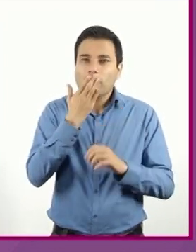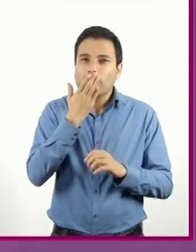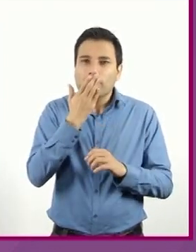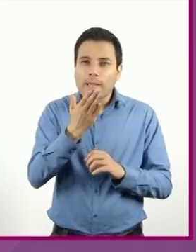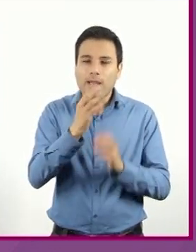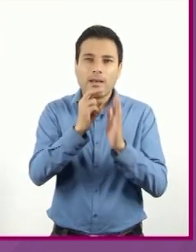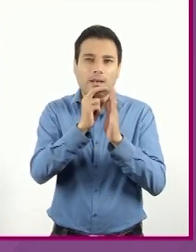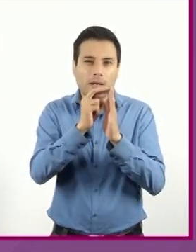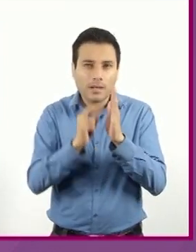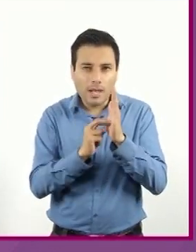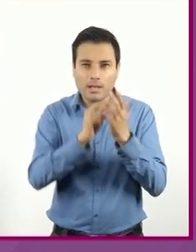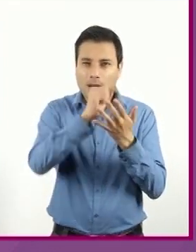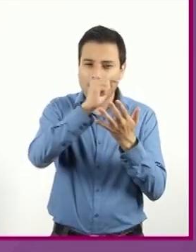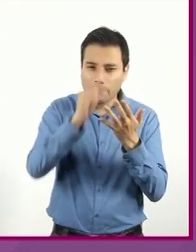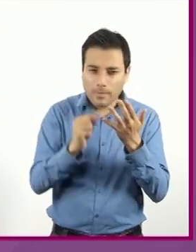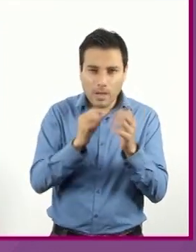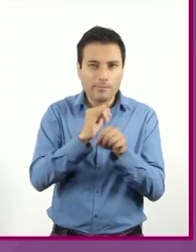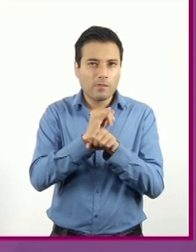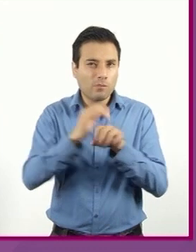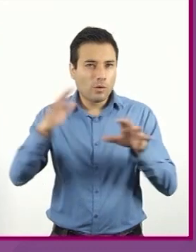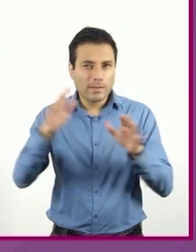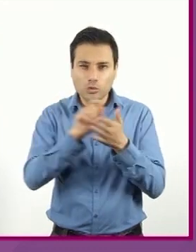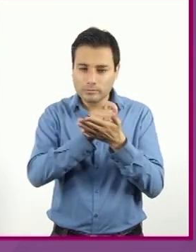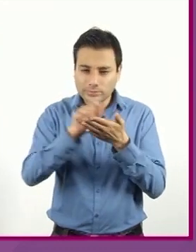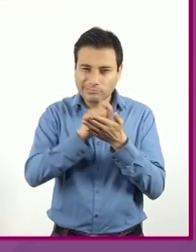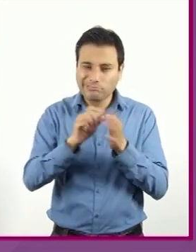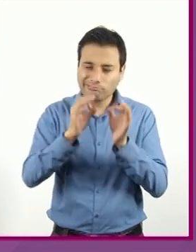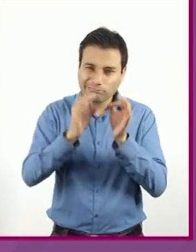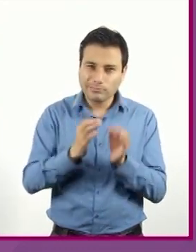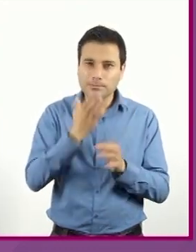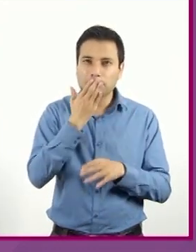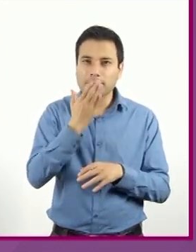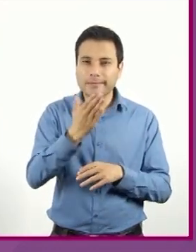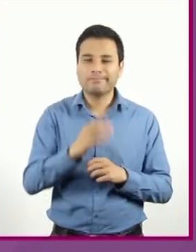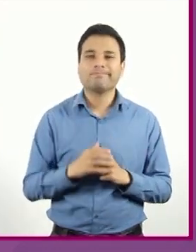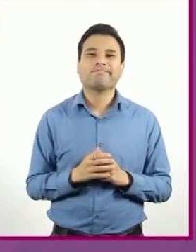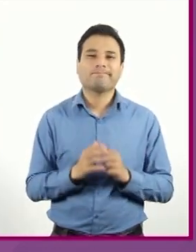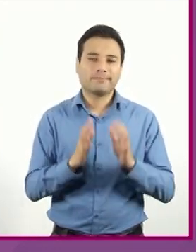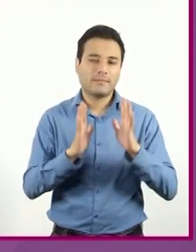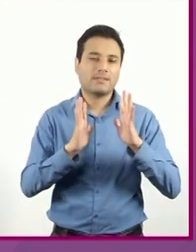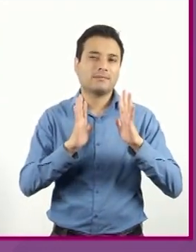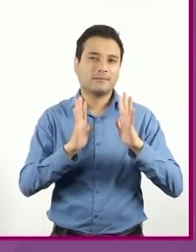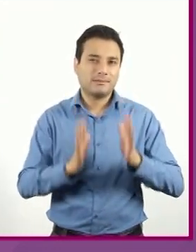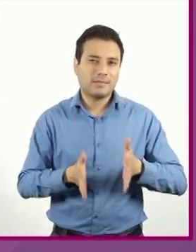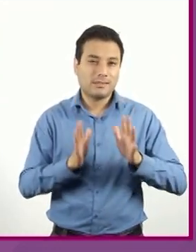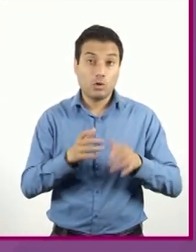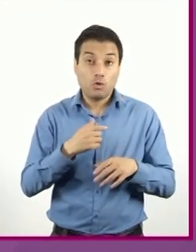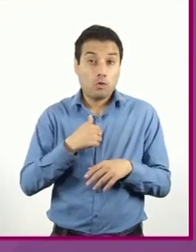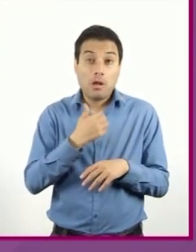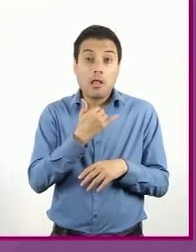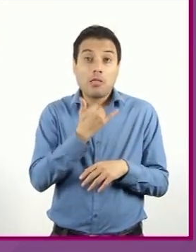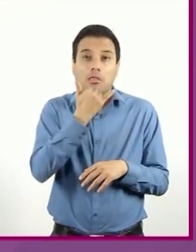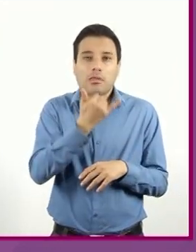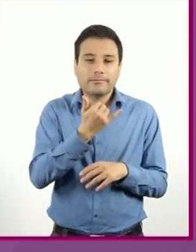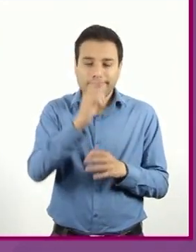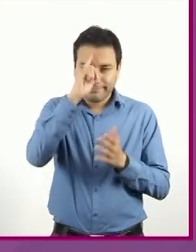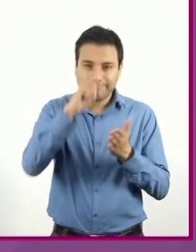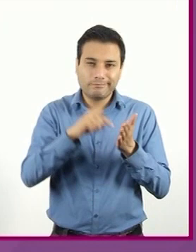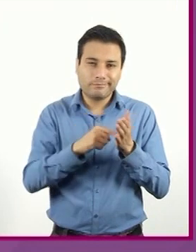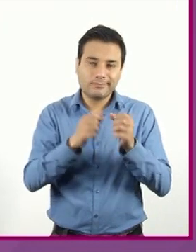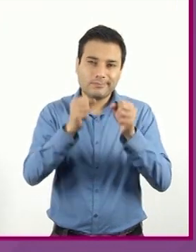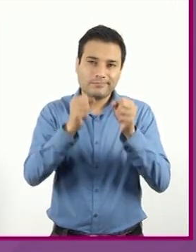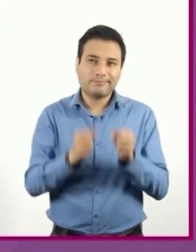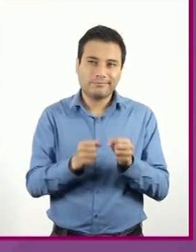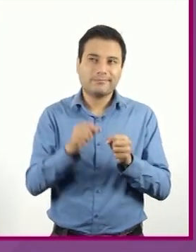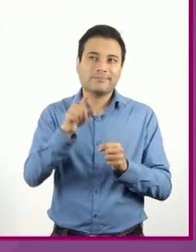que debo proporcionar al llenar un formulario. Por no hacerlo, seguramente mi boleta está en el